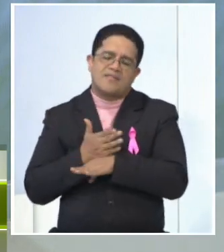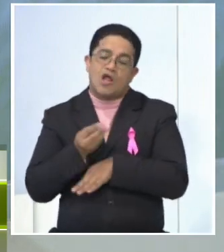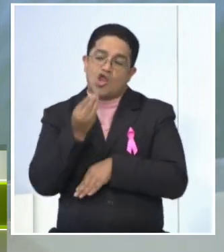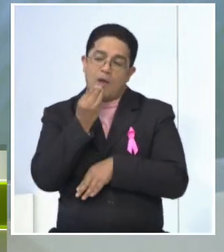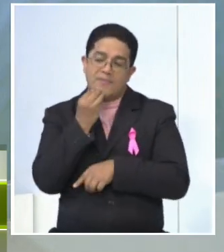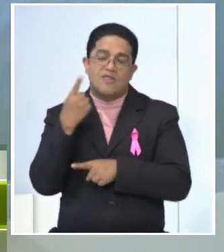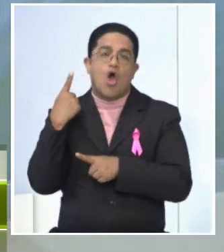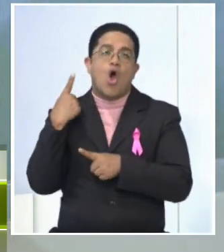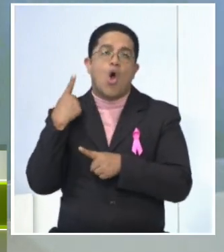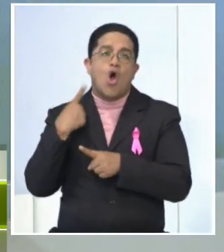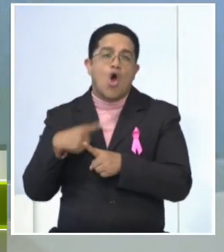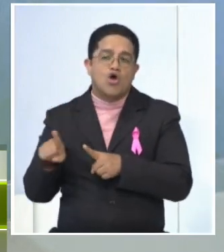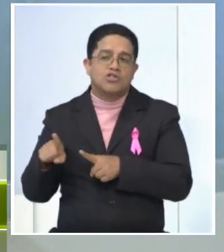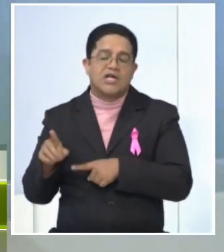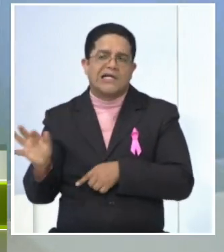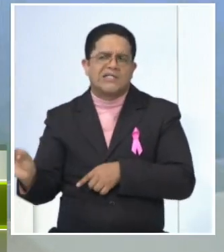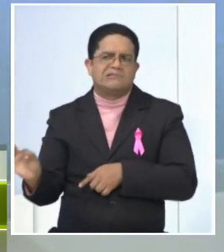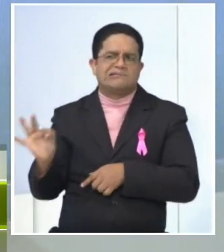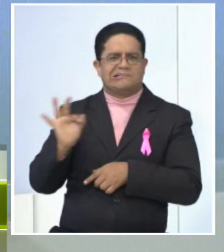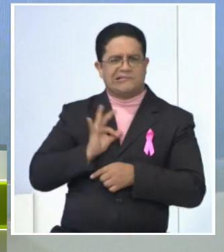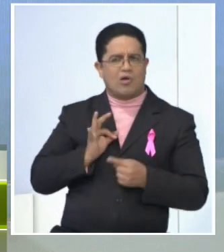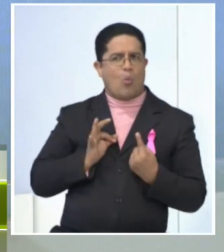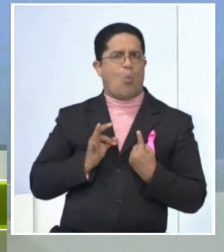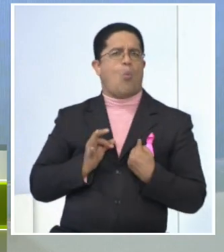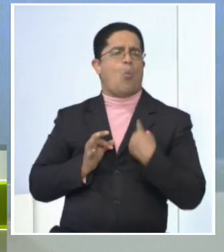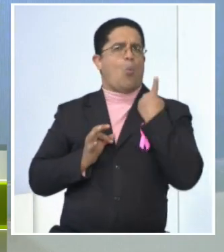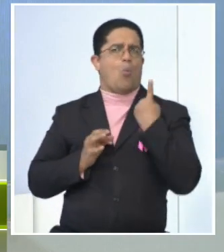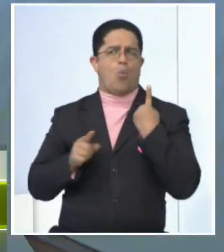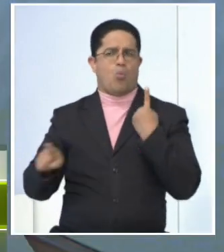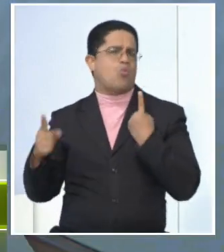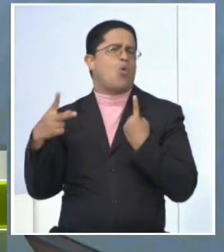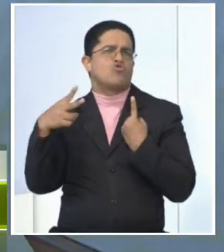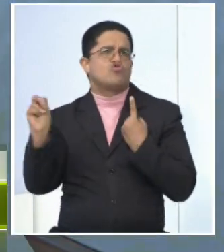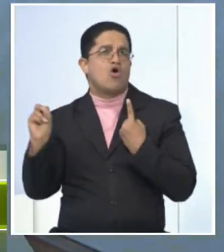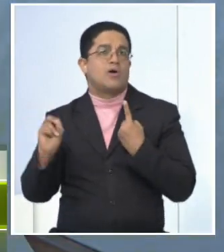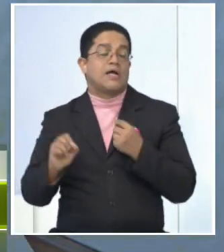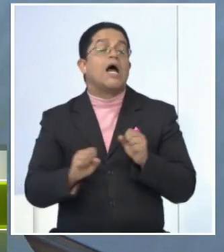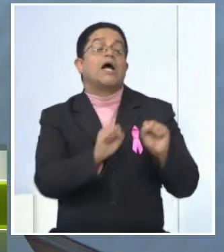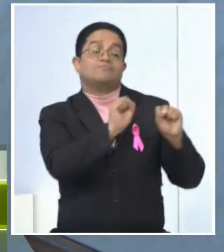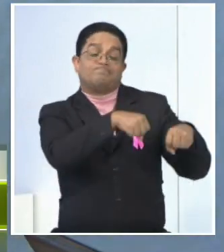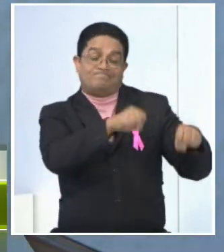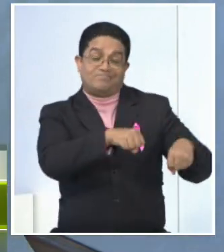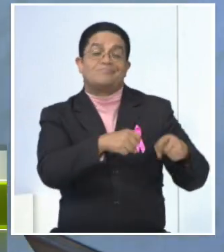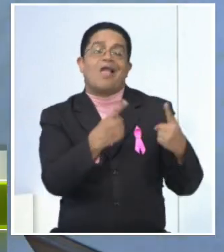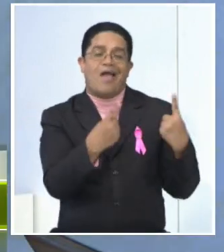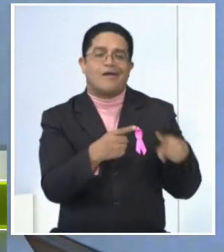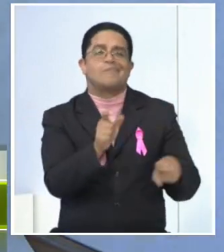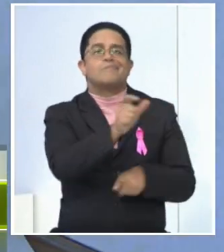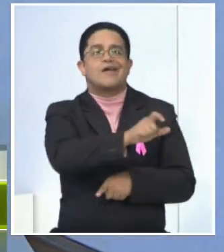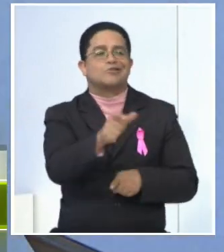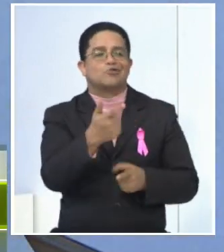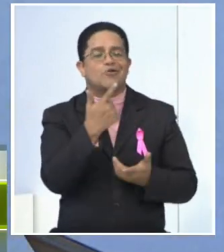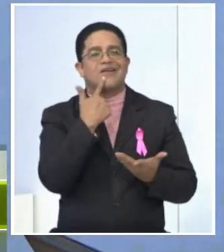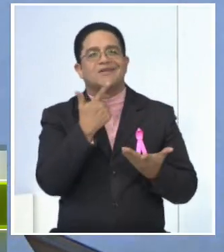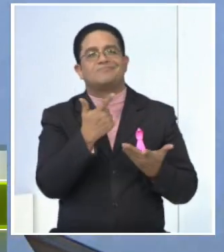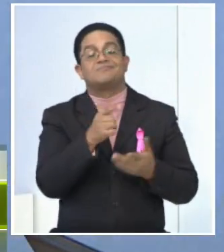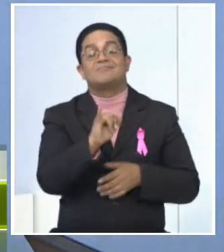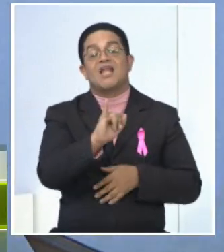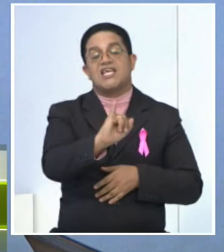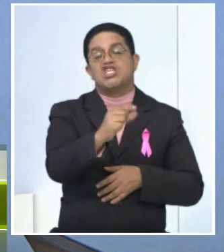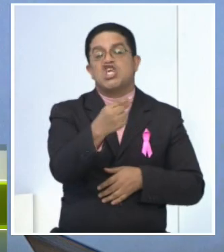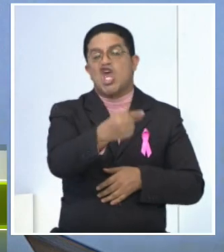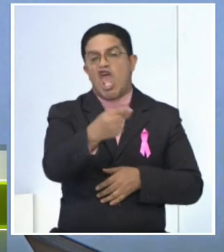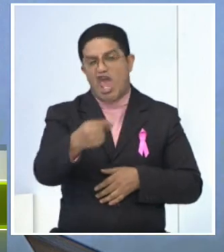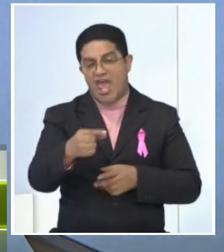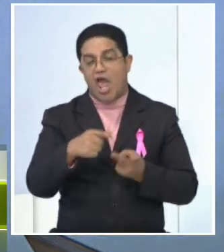con otras y solamente intoxicarse ella. Sí, porque hay pacientes que tienen sensibilidad que puede ser mediada por estas inmunoglobulinas